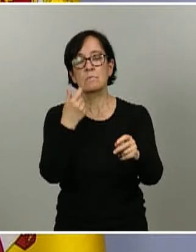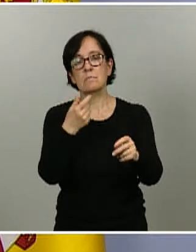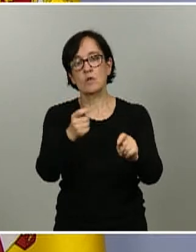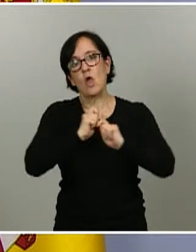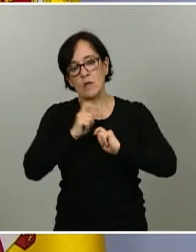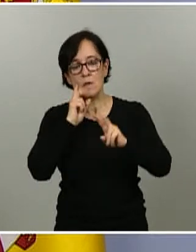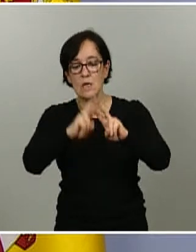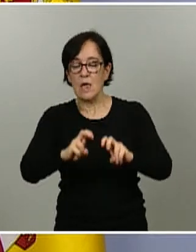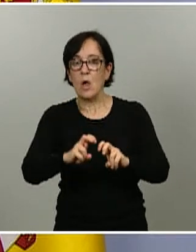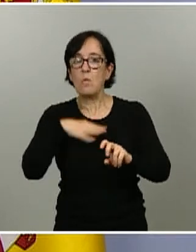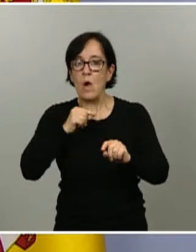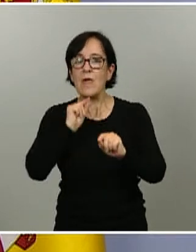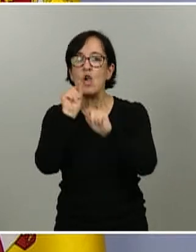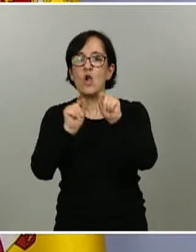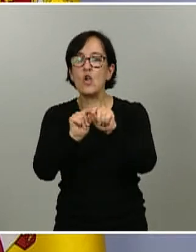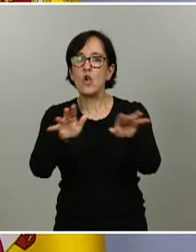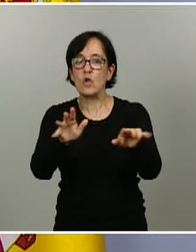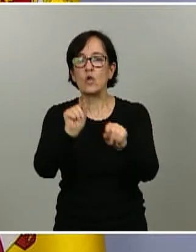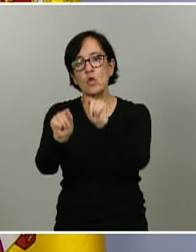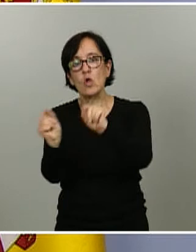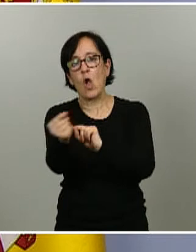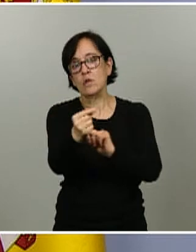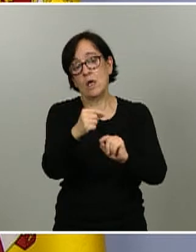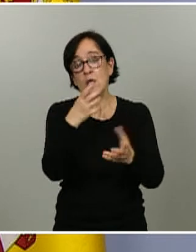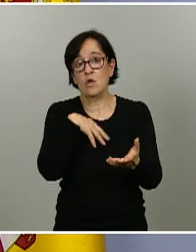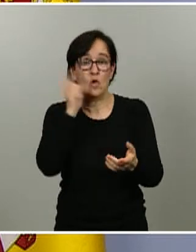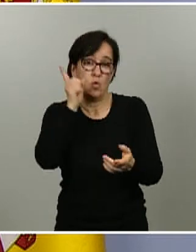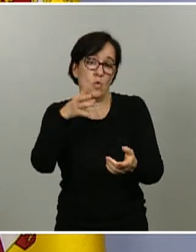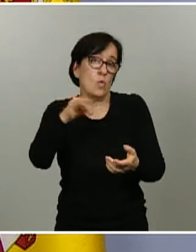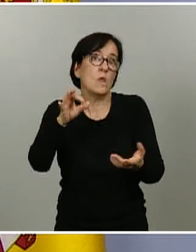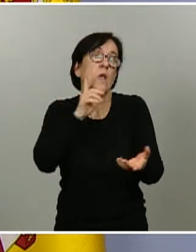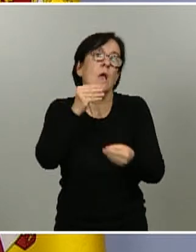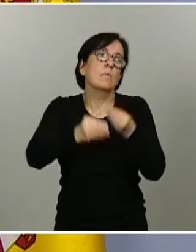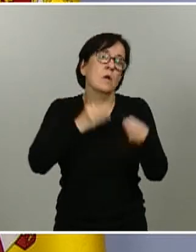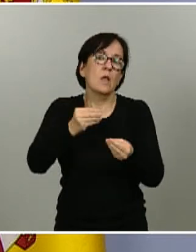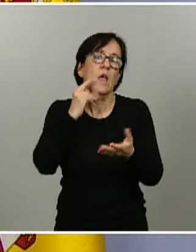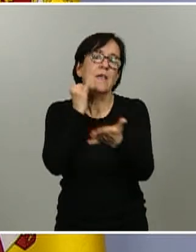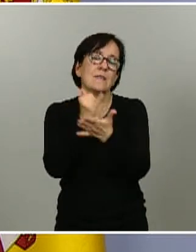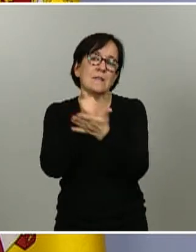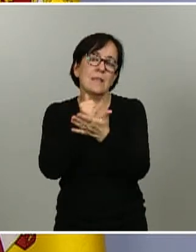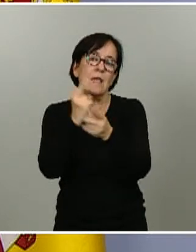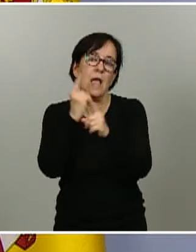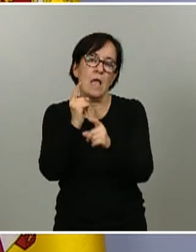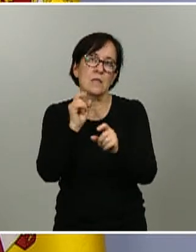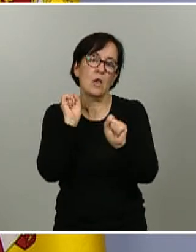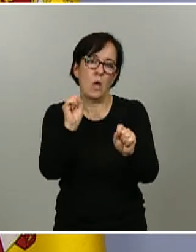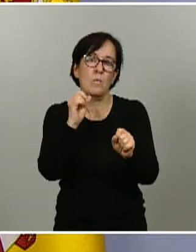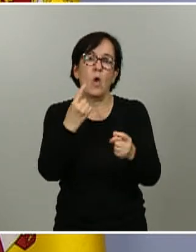contagioso solamente de esta manera se puede determinar en ningún caso con test de anticuerpos de forma aislada